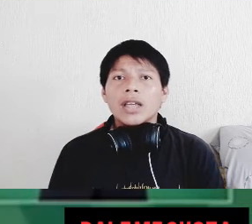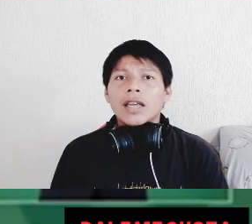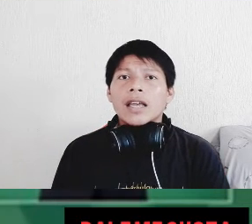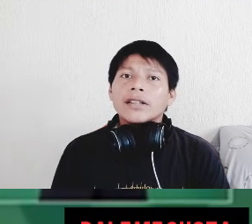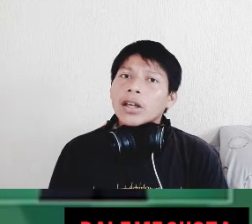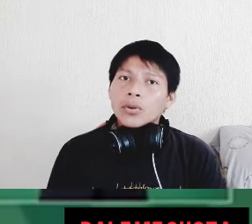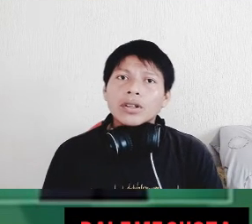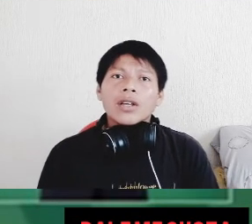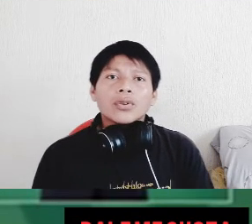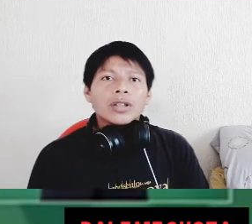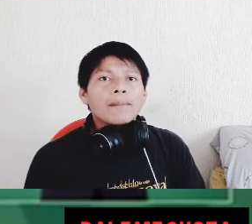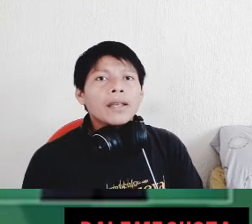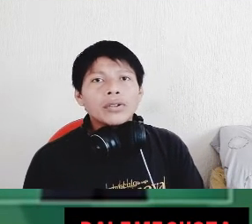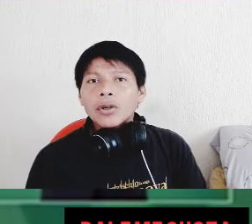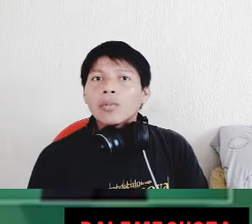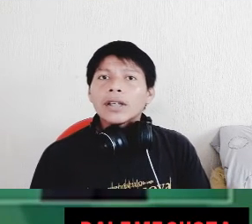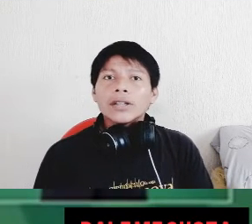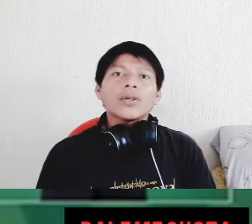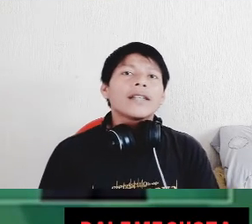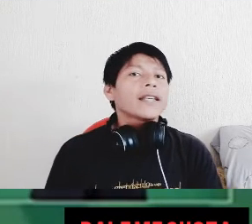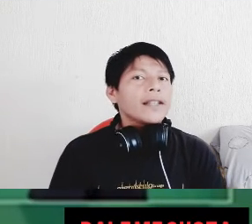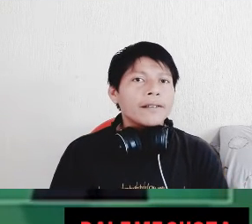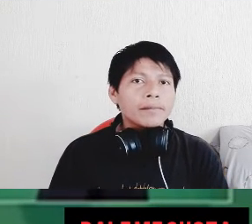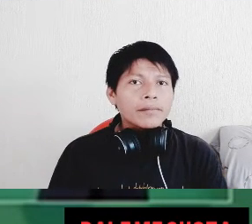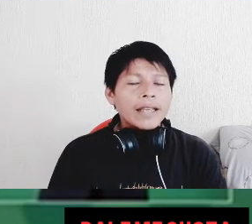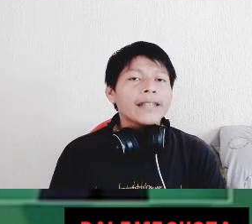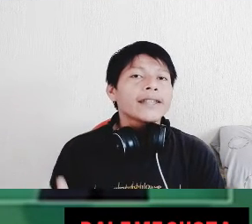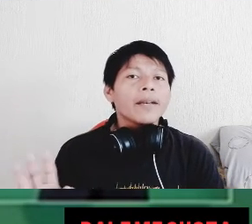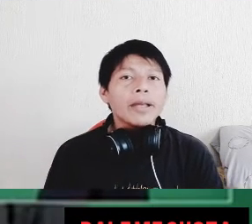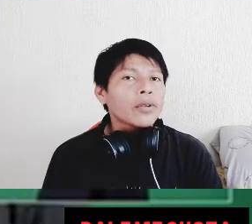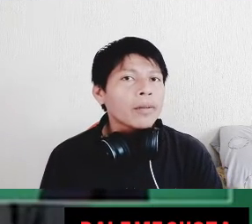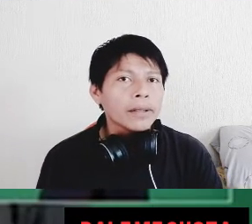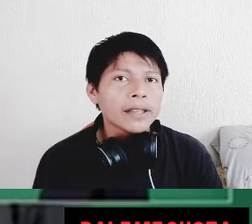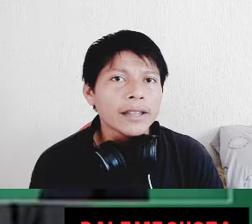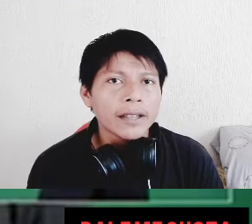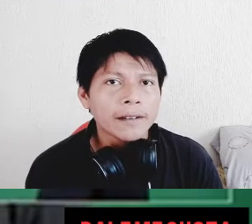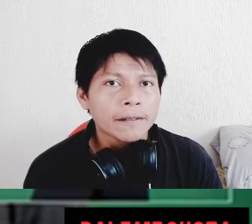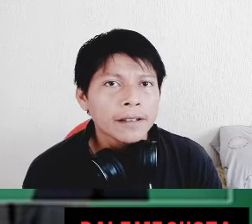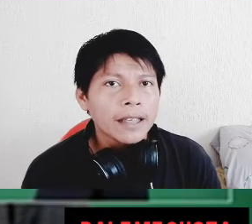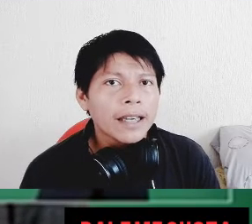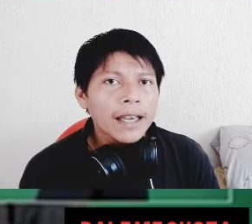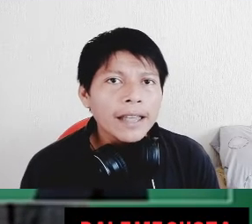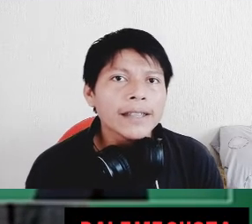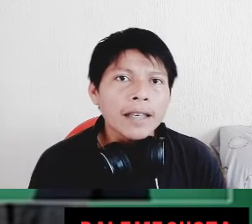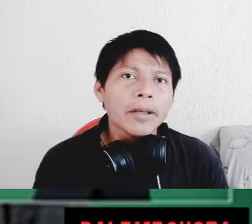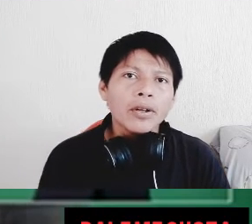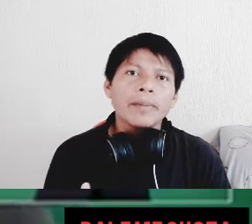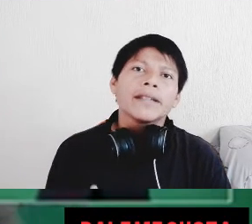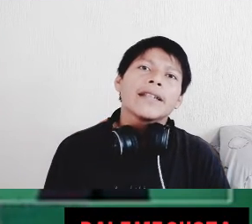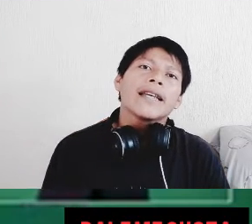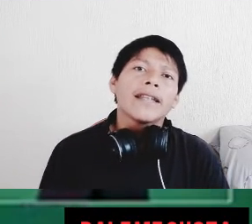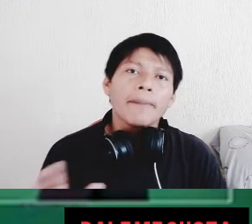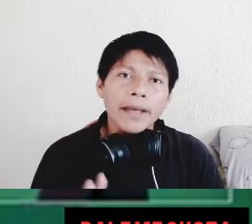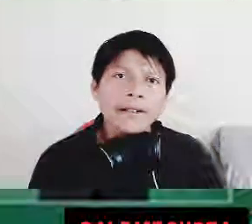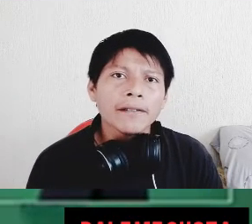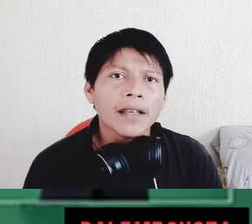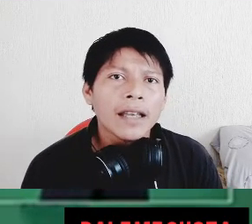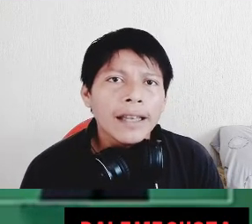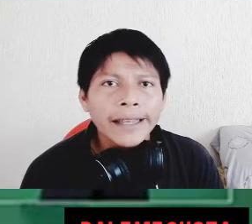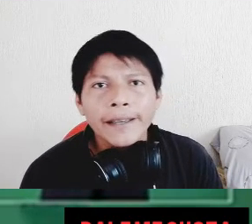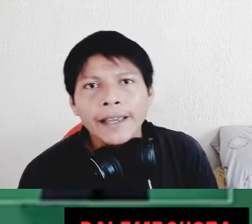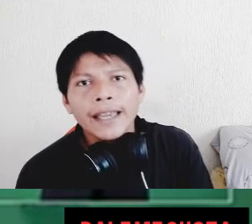empresarios, chayoteros, medios de comunicación, etc. Ese es el miedo del presidente. Ese es el miedo del presidente. Y